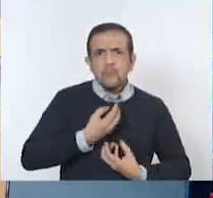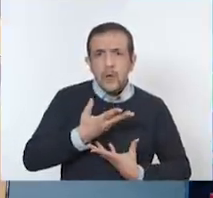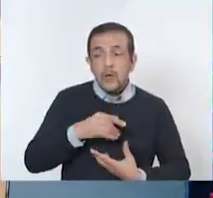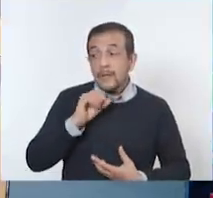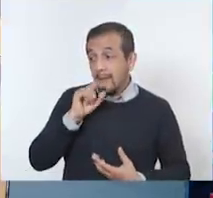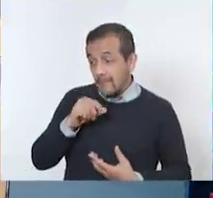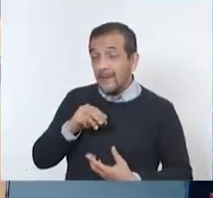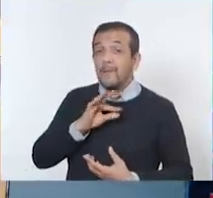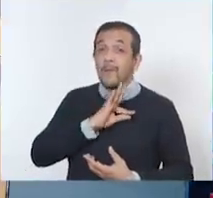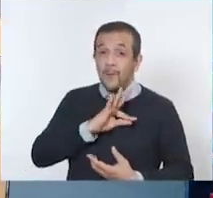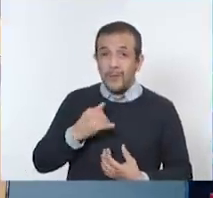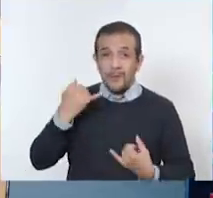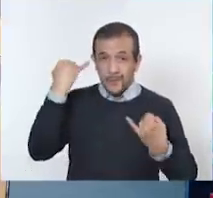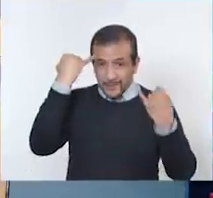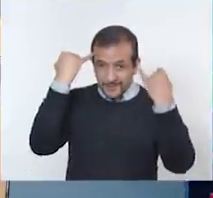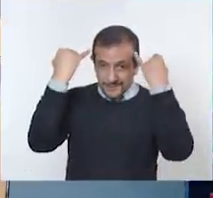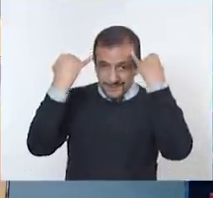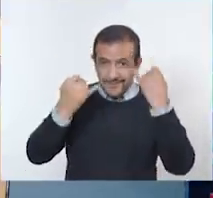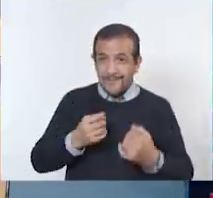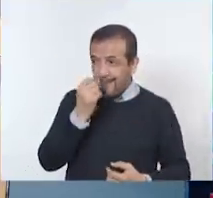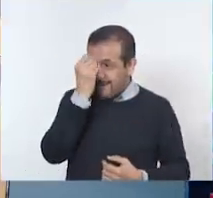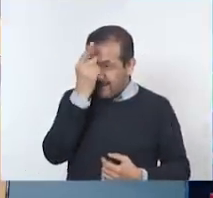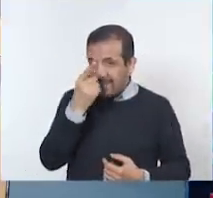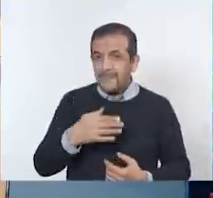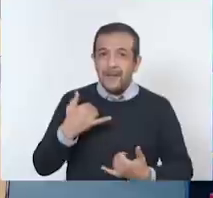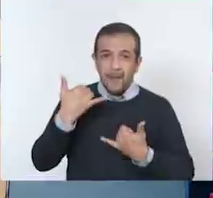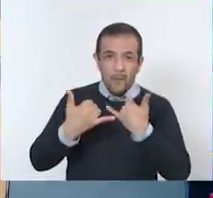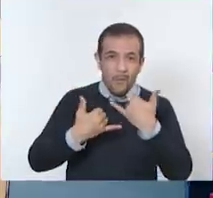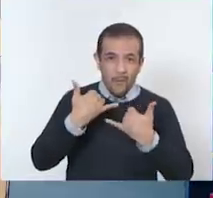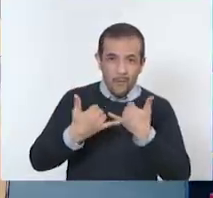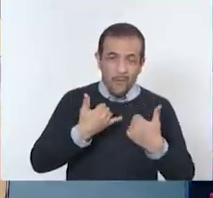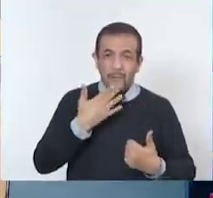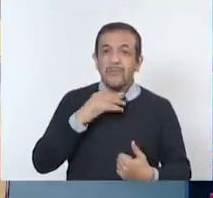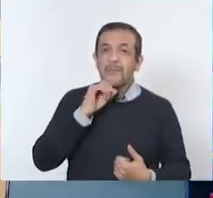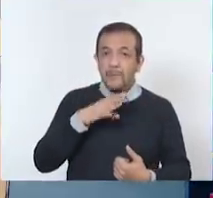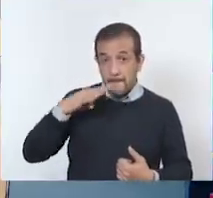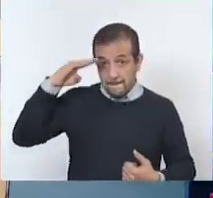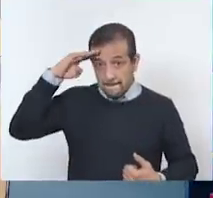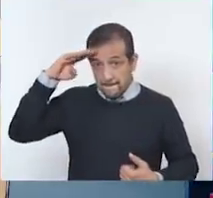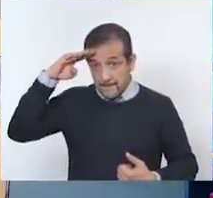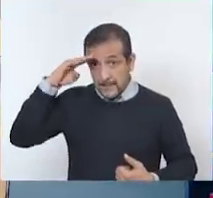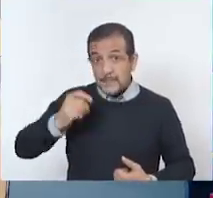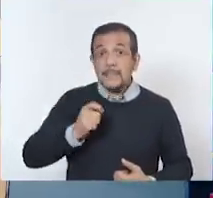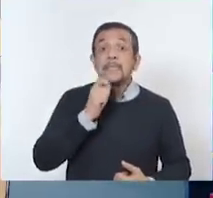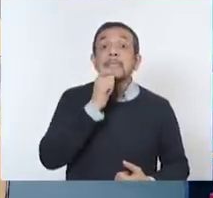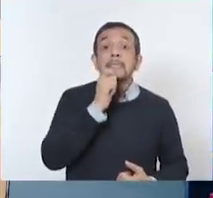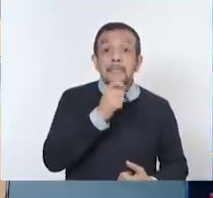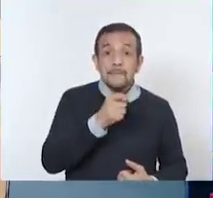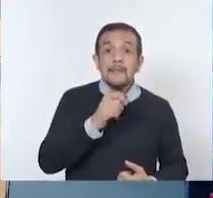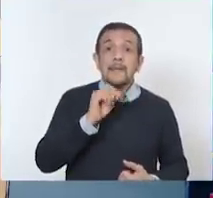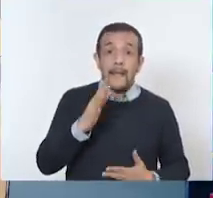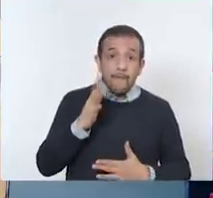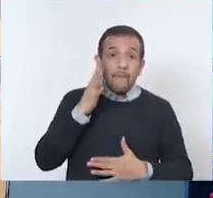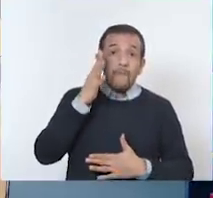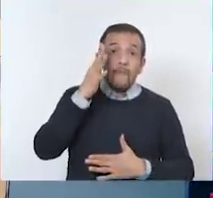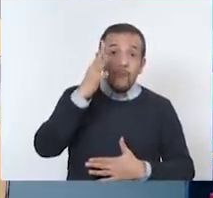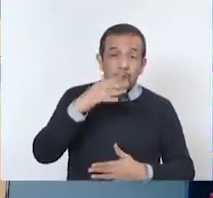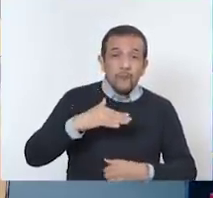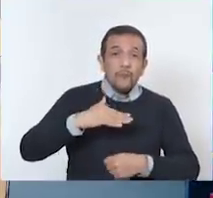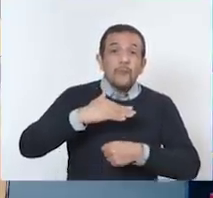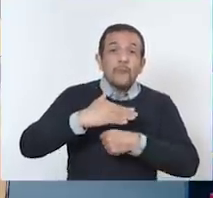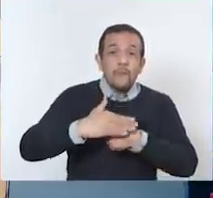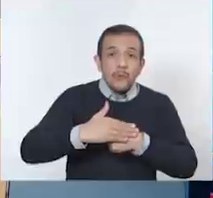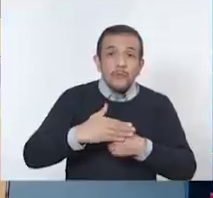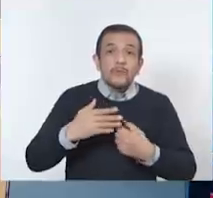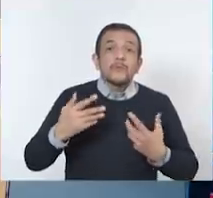O hasta para inventar un juego. Sí, y pensar también sirve para imaginar el futuro,